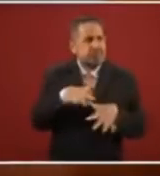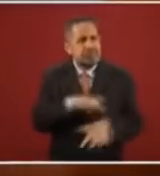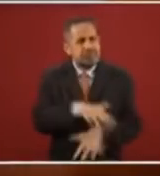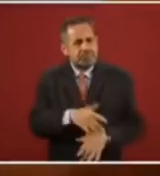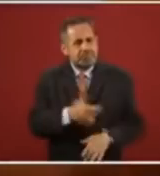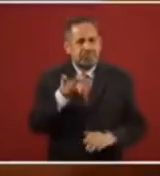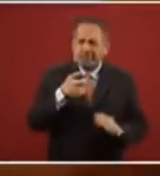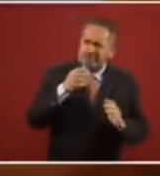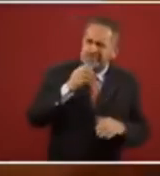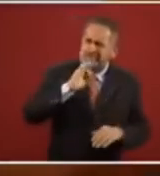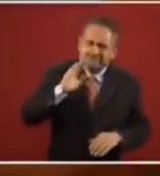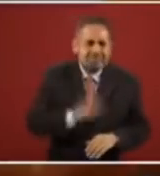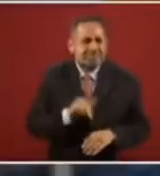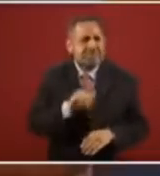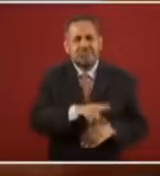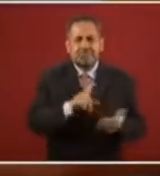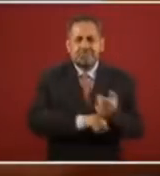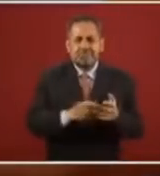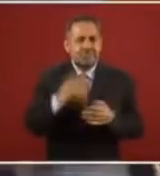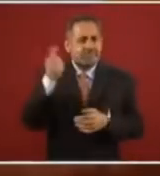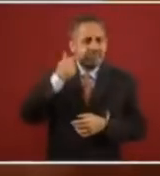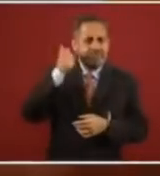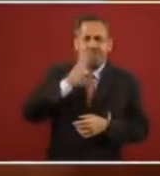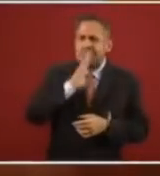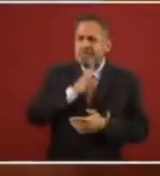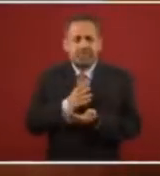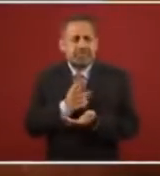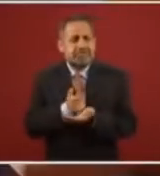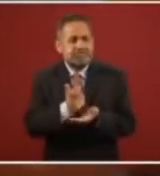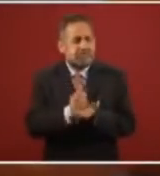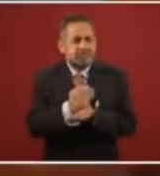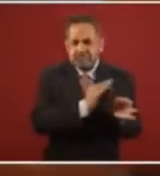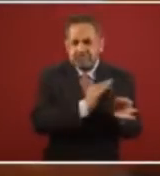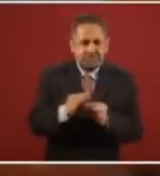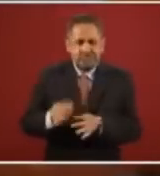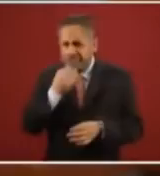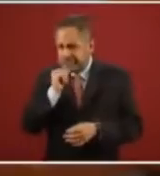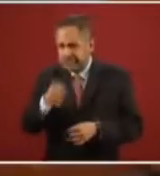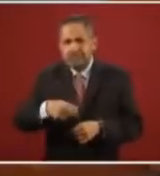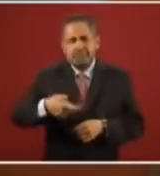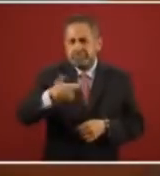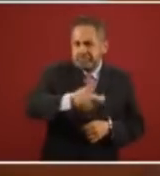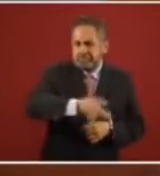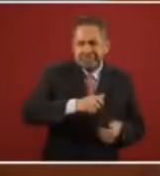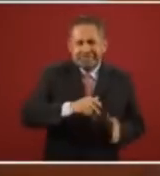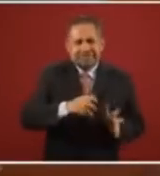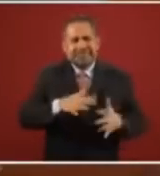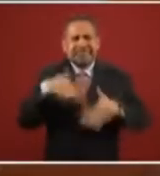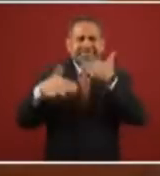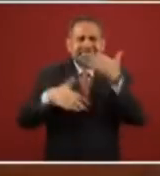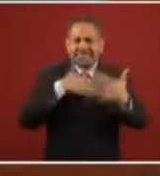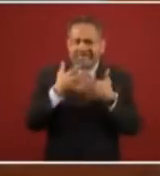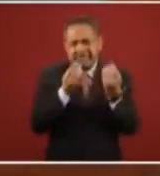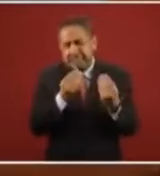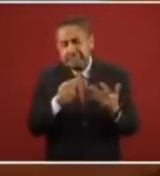de anomalías en becas, en colegiaturas, en permisos, en